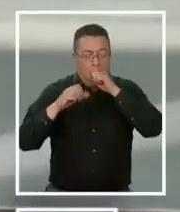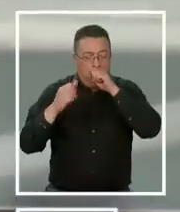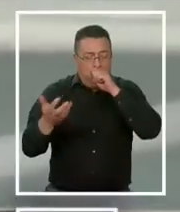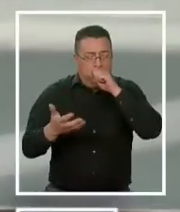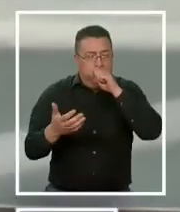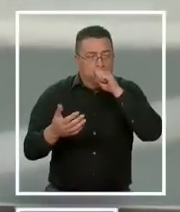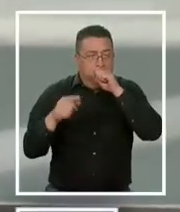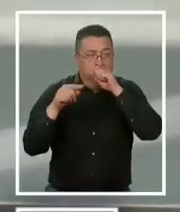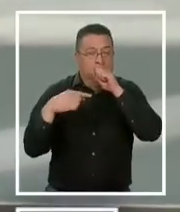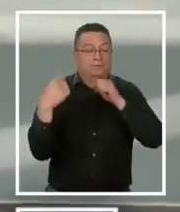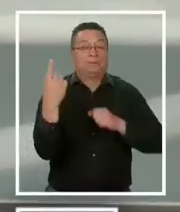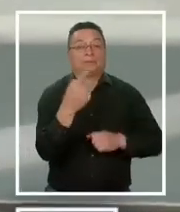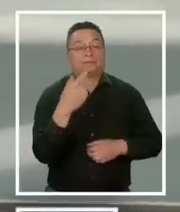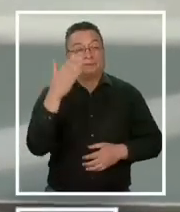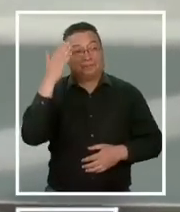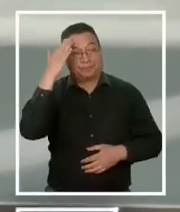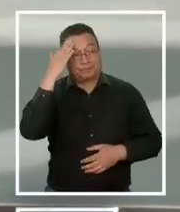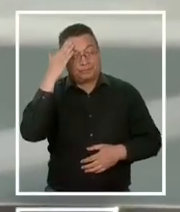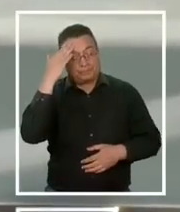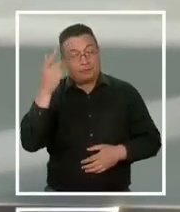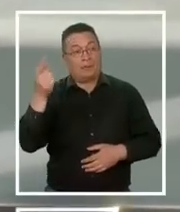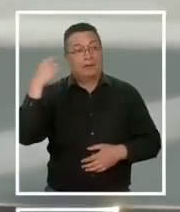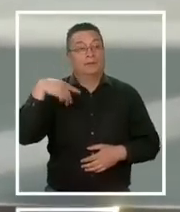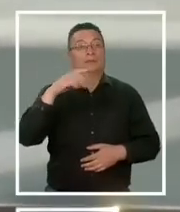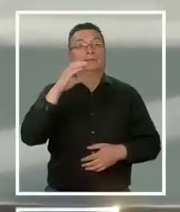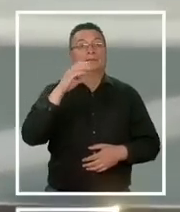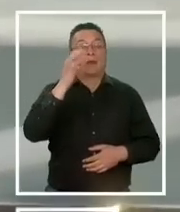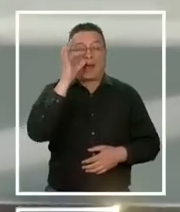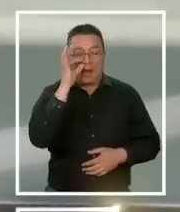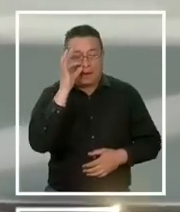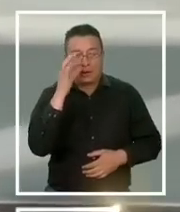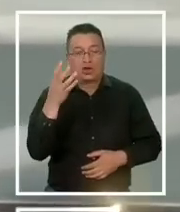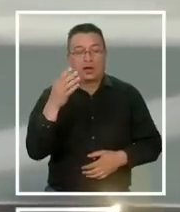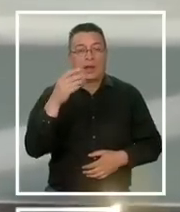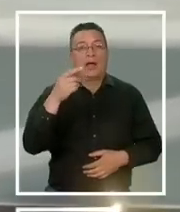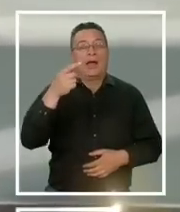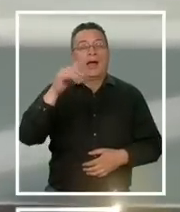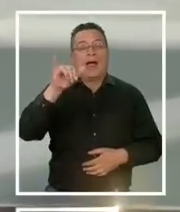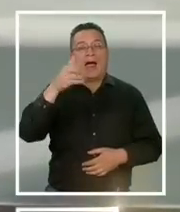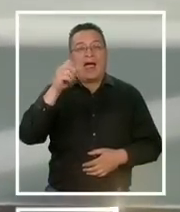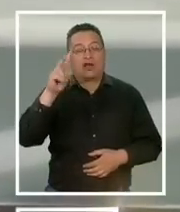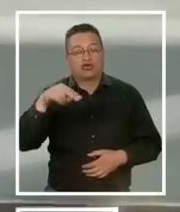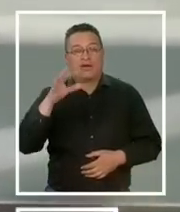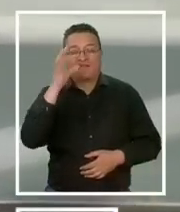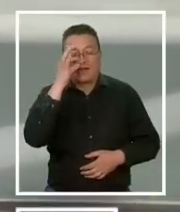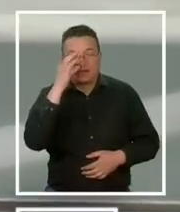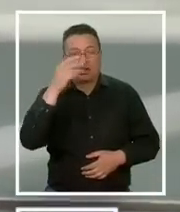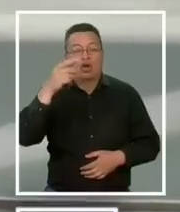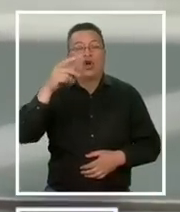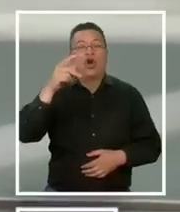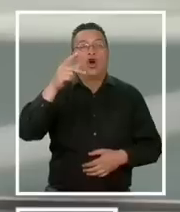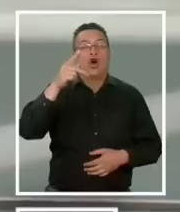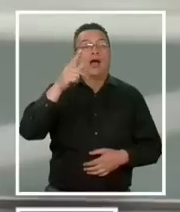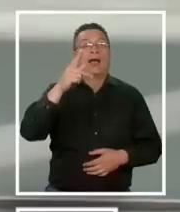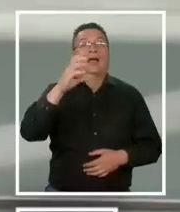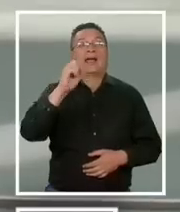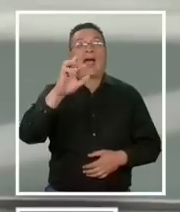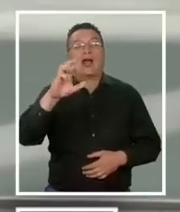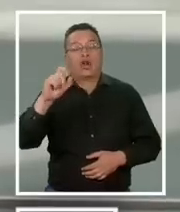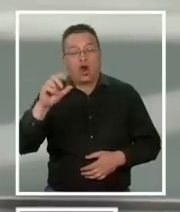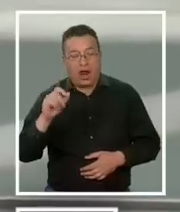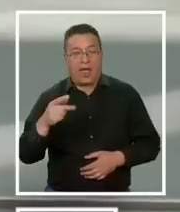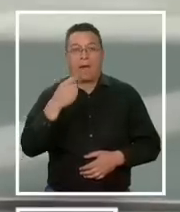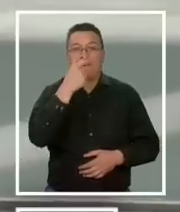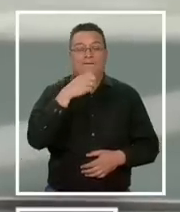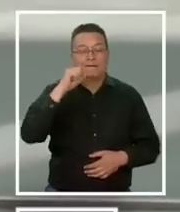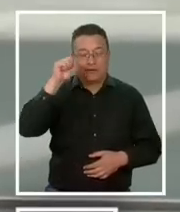a los cariola Jackson Vallejo borich del actual generación como hoy día se